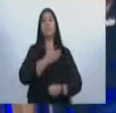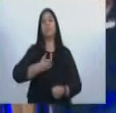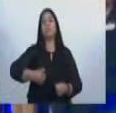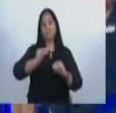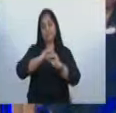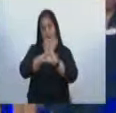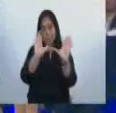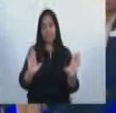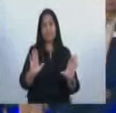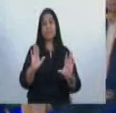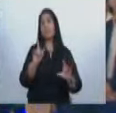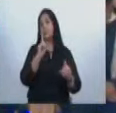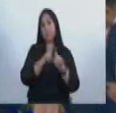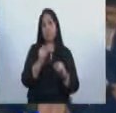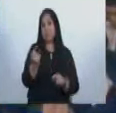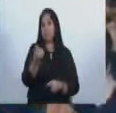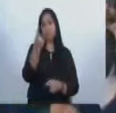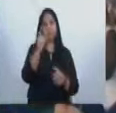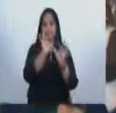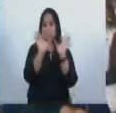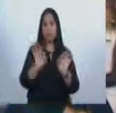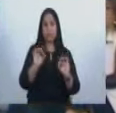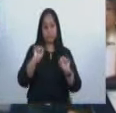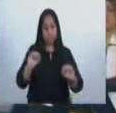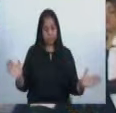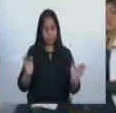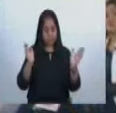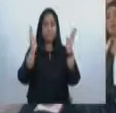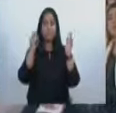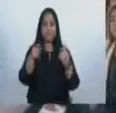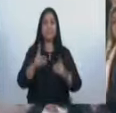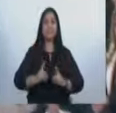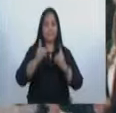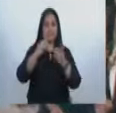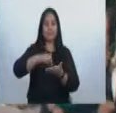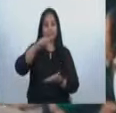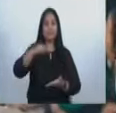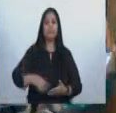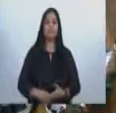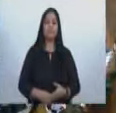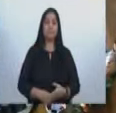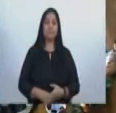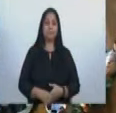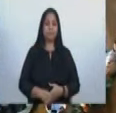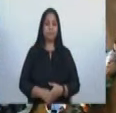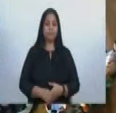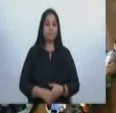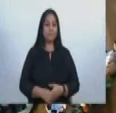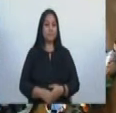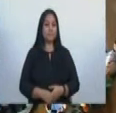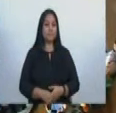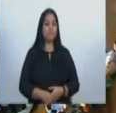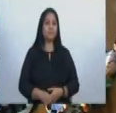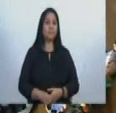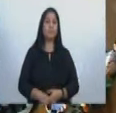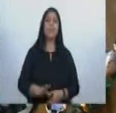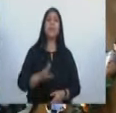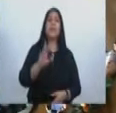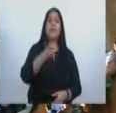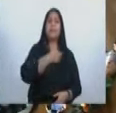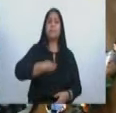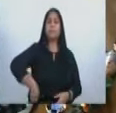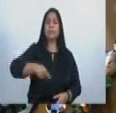transparente que es la única forma como se puede sacar adelante el desarrollo del país presidente